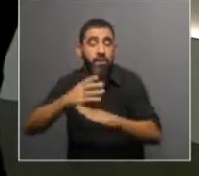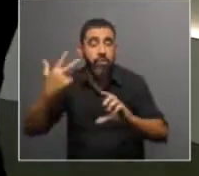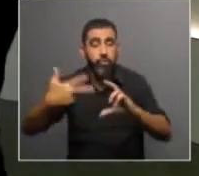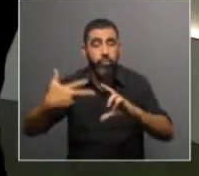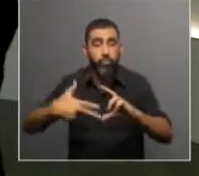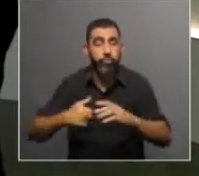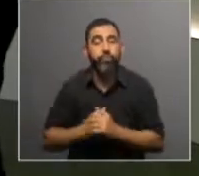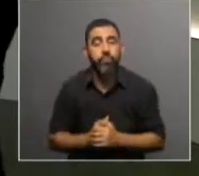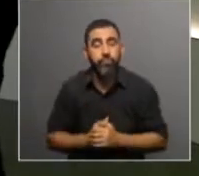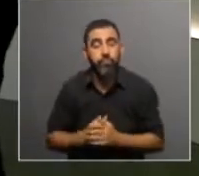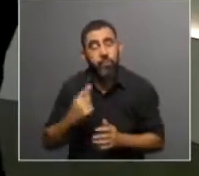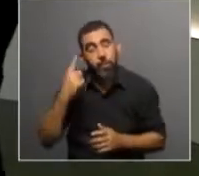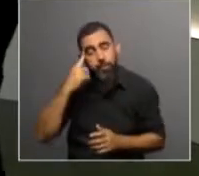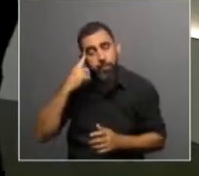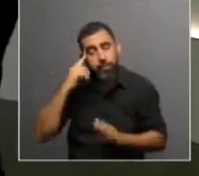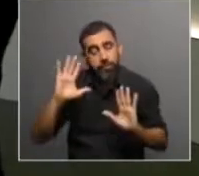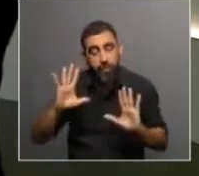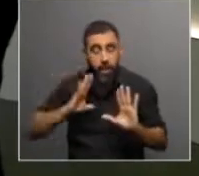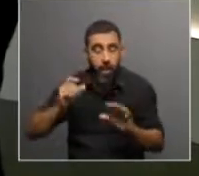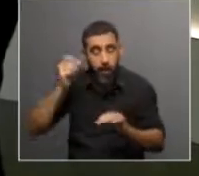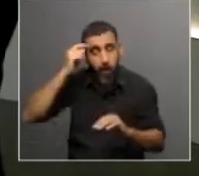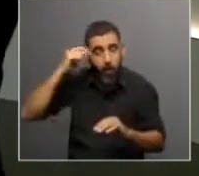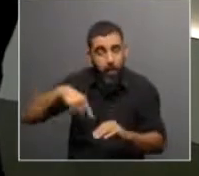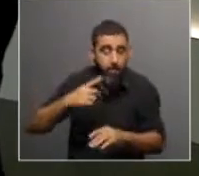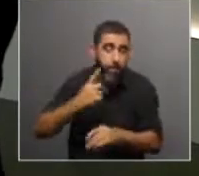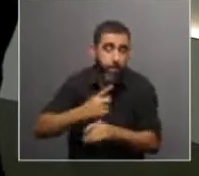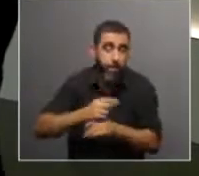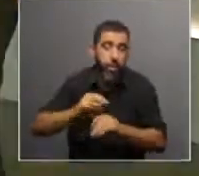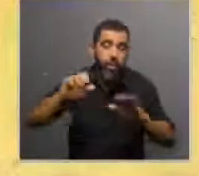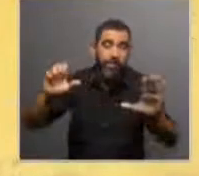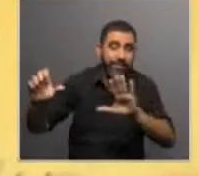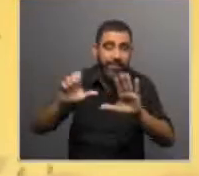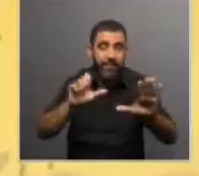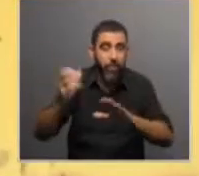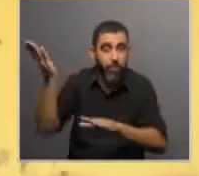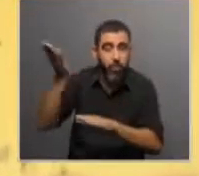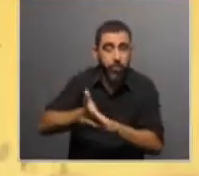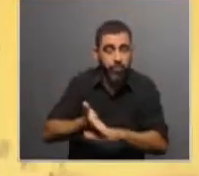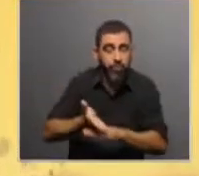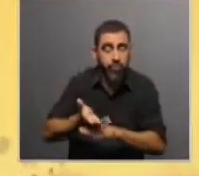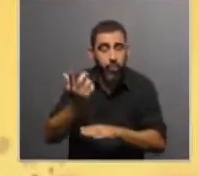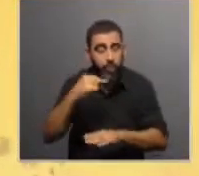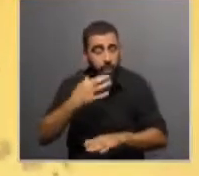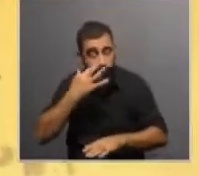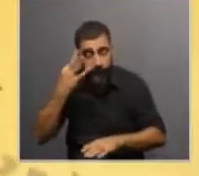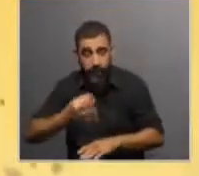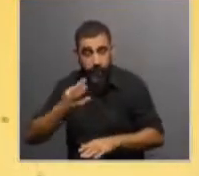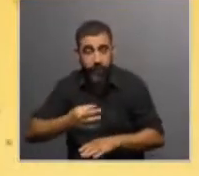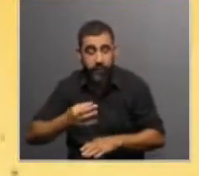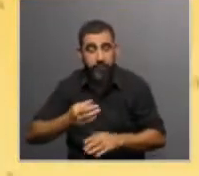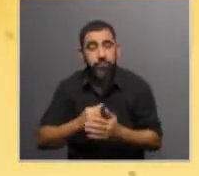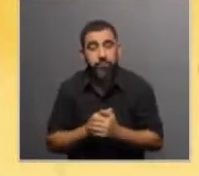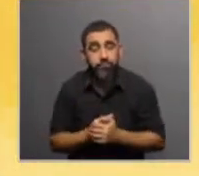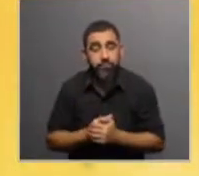Teníamos contemplado que sea, cuando desarrollamos el plan estratégico, un 66%, pero lo que buscamos en realidad, más allá del porcentaje,